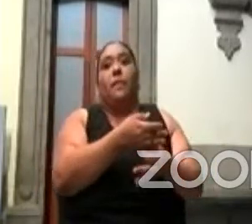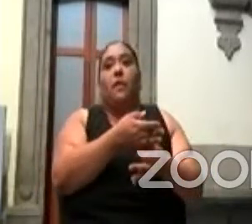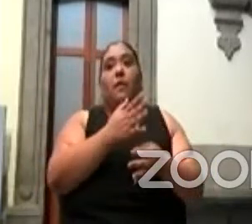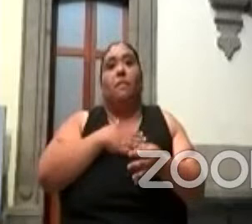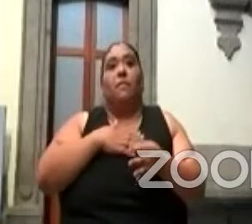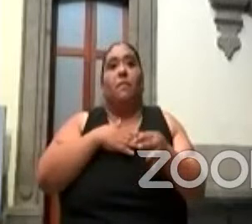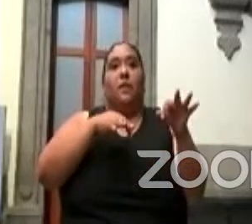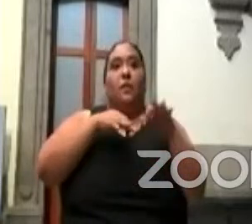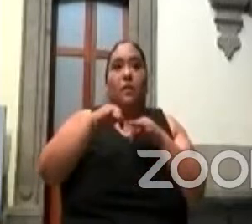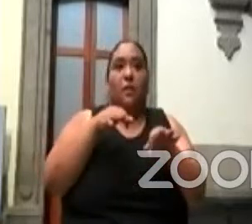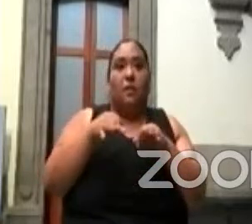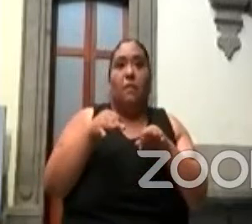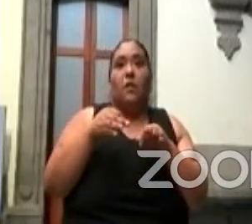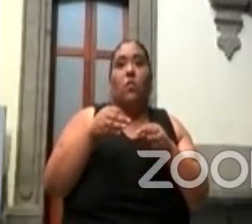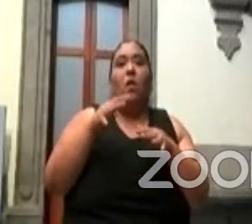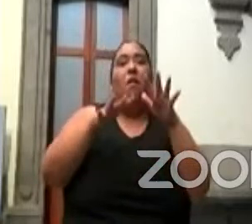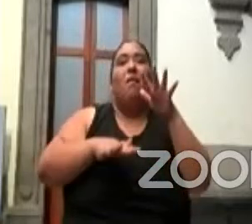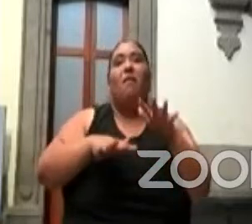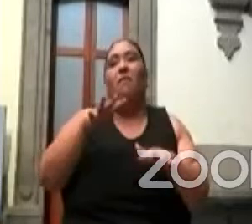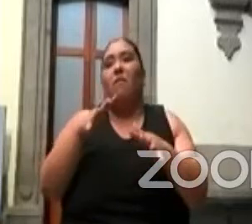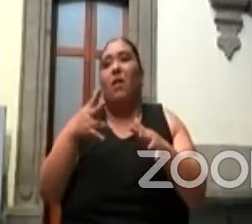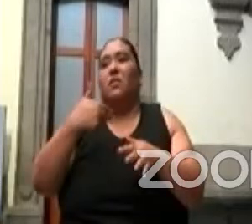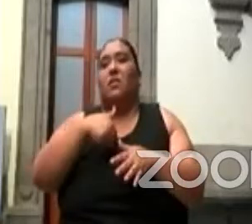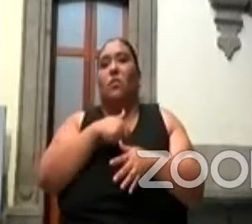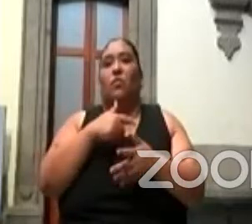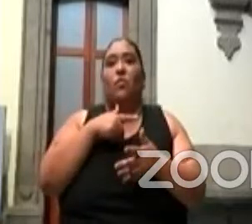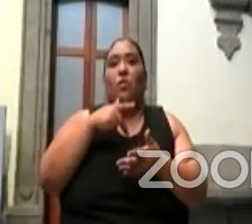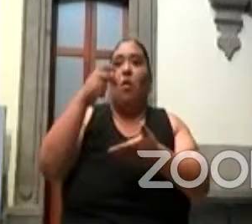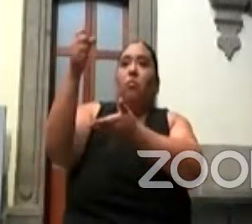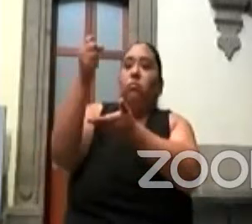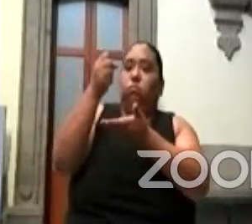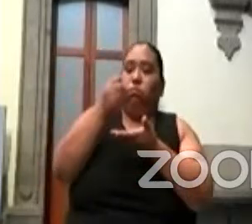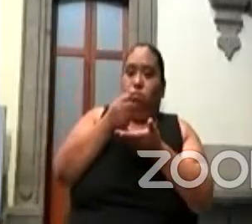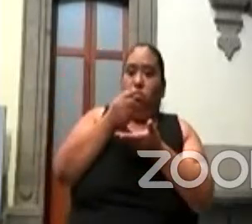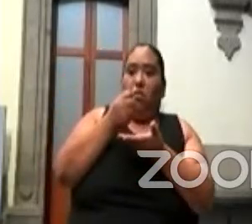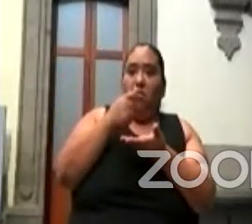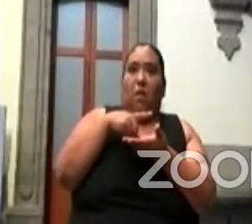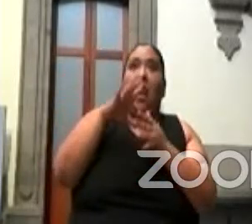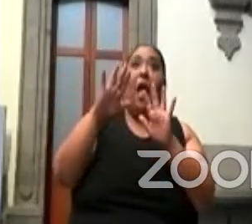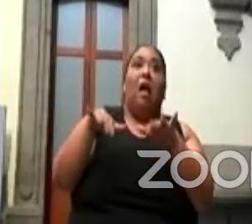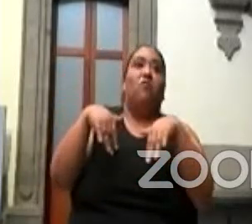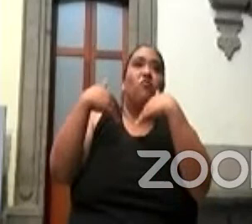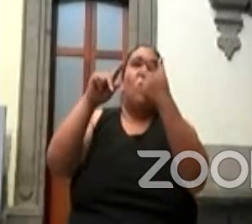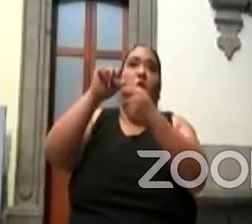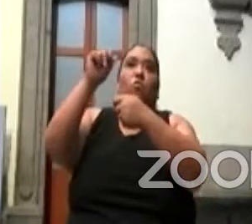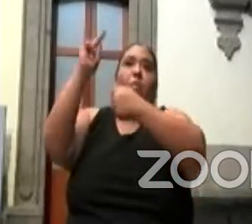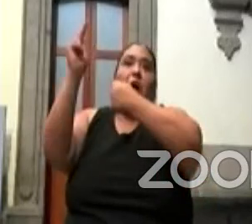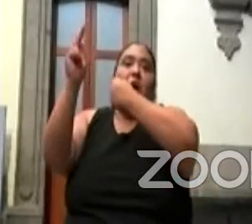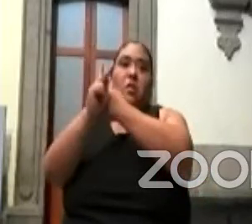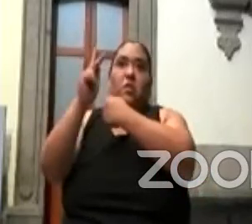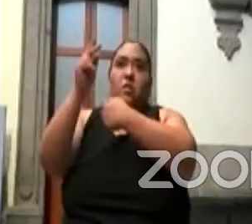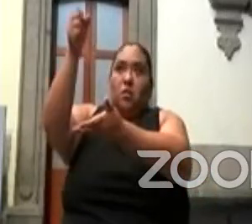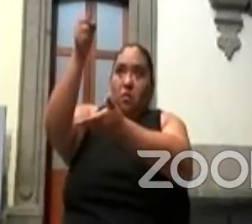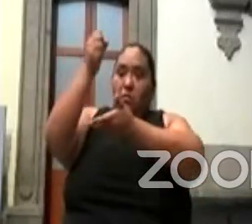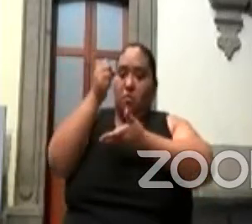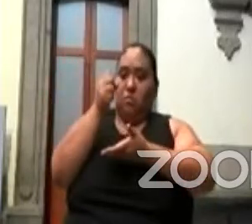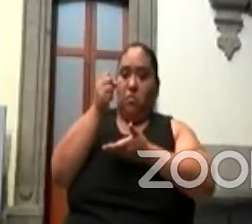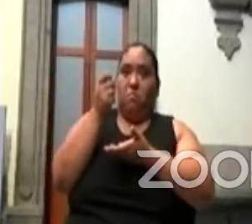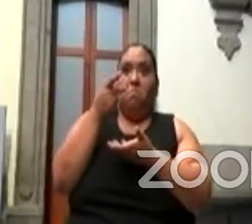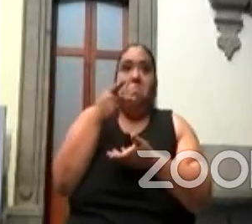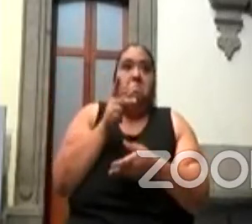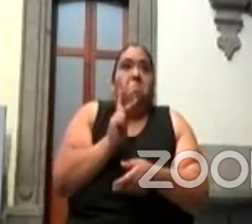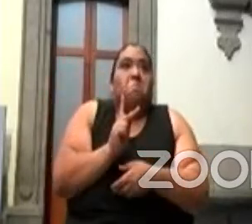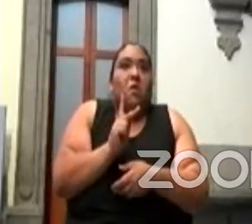trabajo, pues muchas veces nos querían dar fondos, es más, de extranjeros, y resulta que no contábamos con